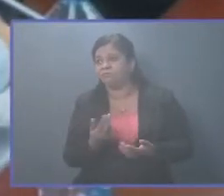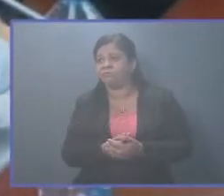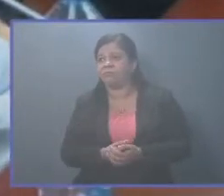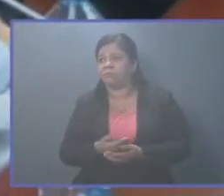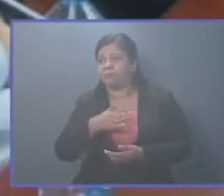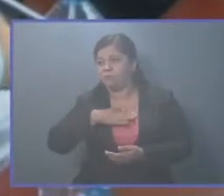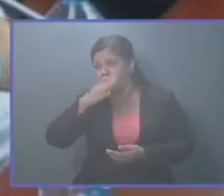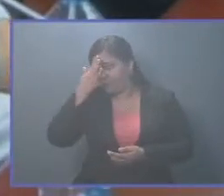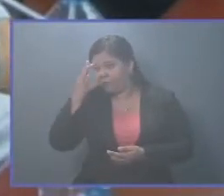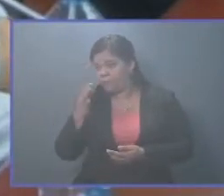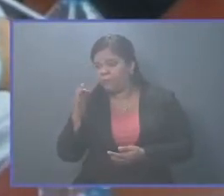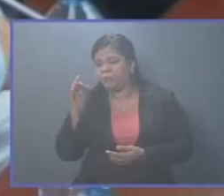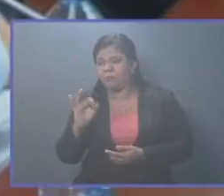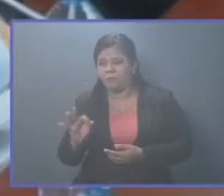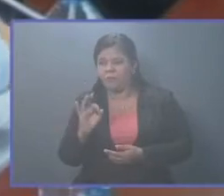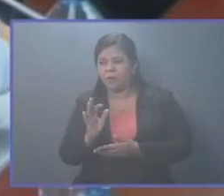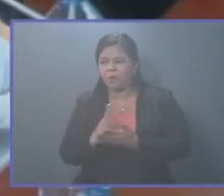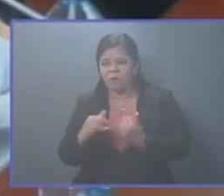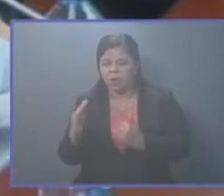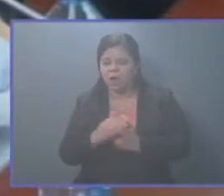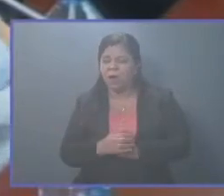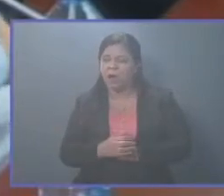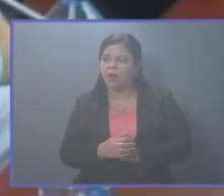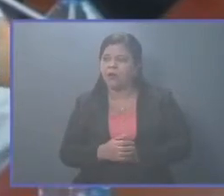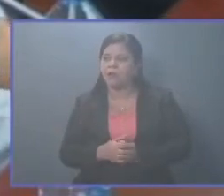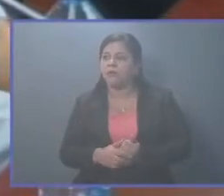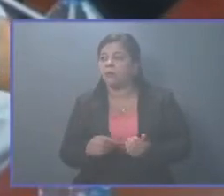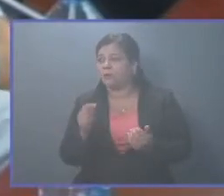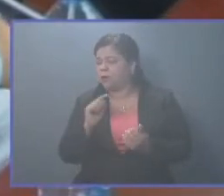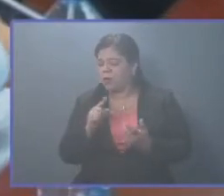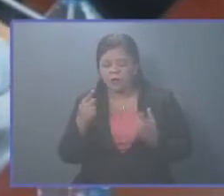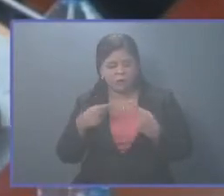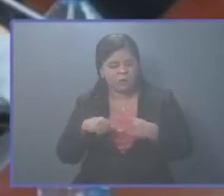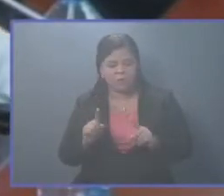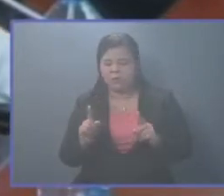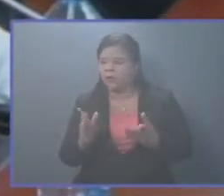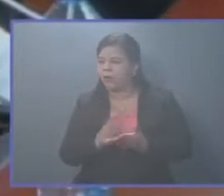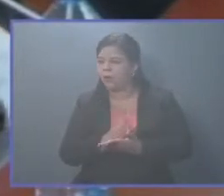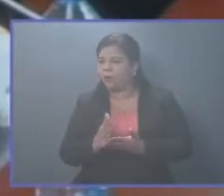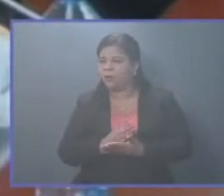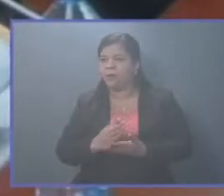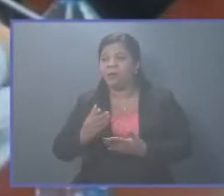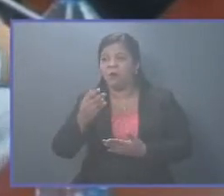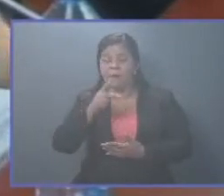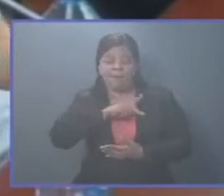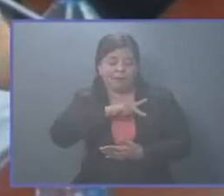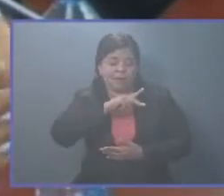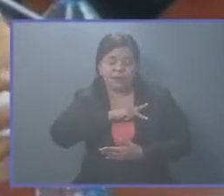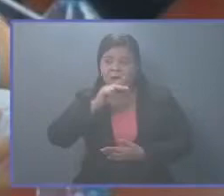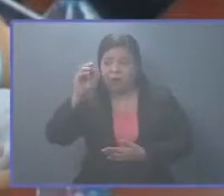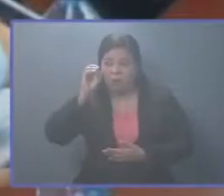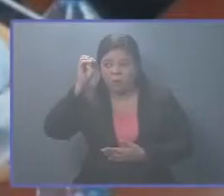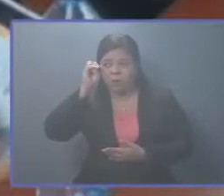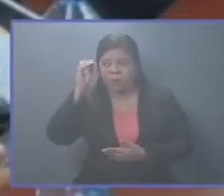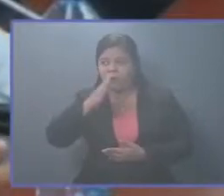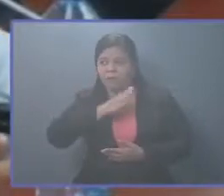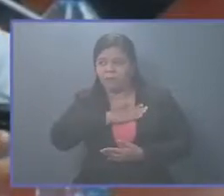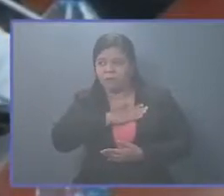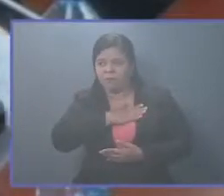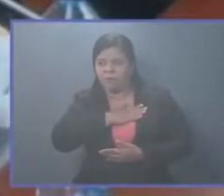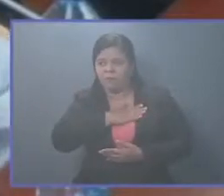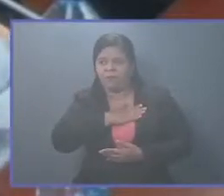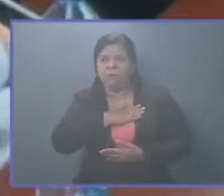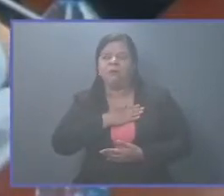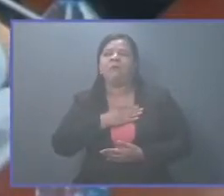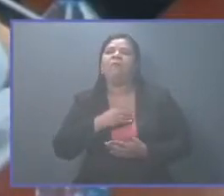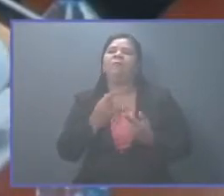pienso yo que es mejor tener algo y no tener y no estar sin vacuna. Esa es una posición muy personal, no es una posición del CAPI,